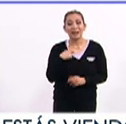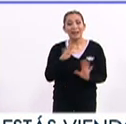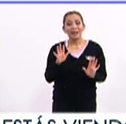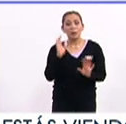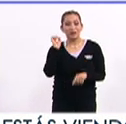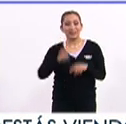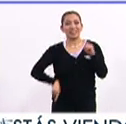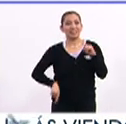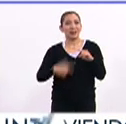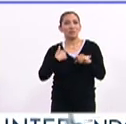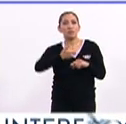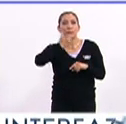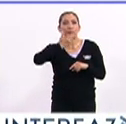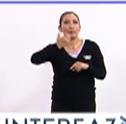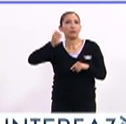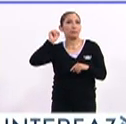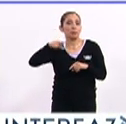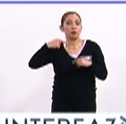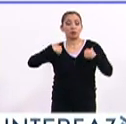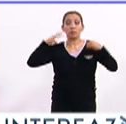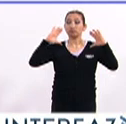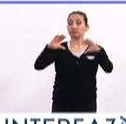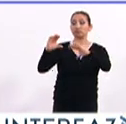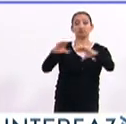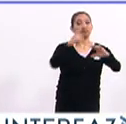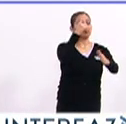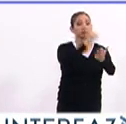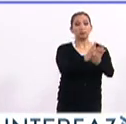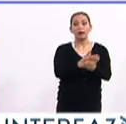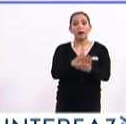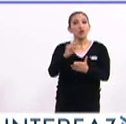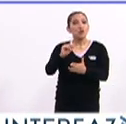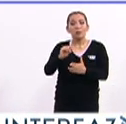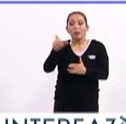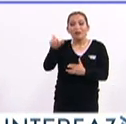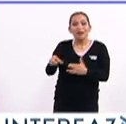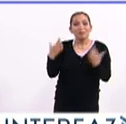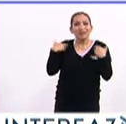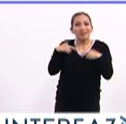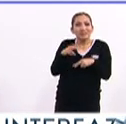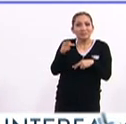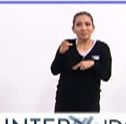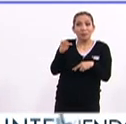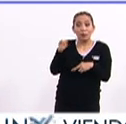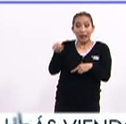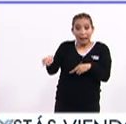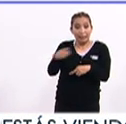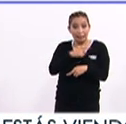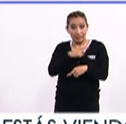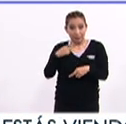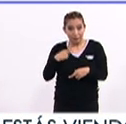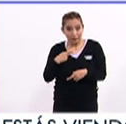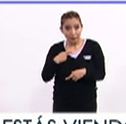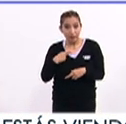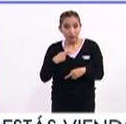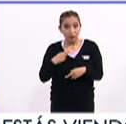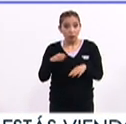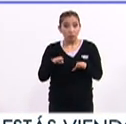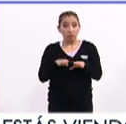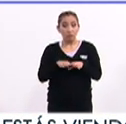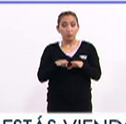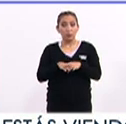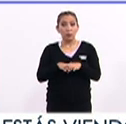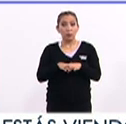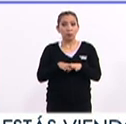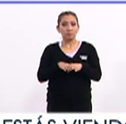la estructura tradicional de enseñanza. No es el docente el que tiene que al final del día, de